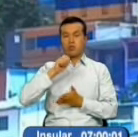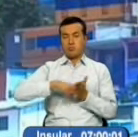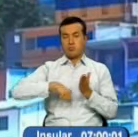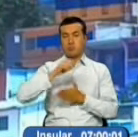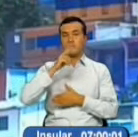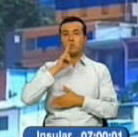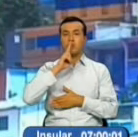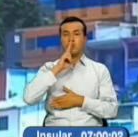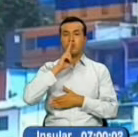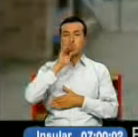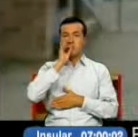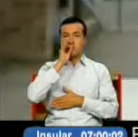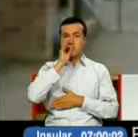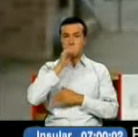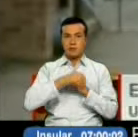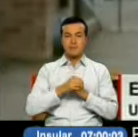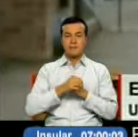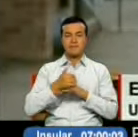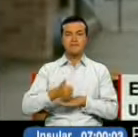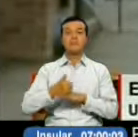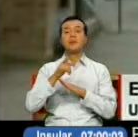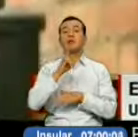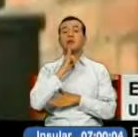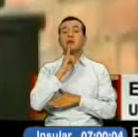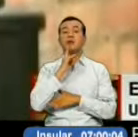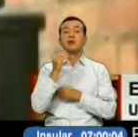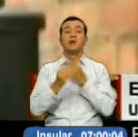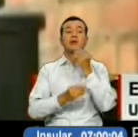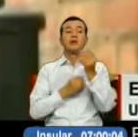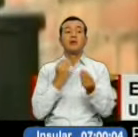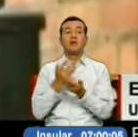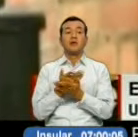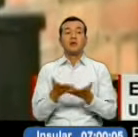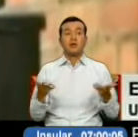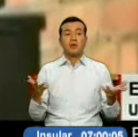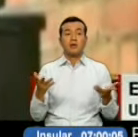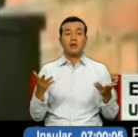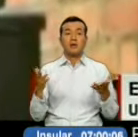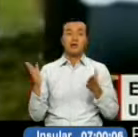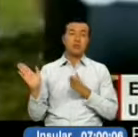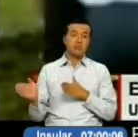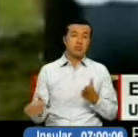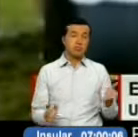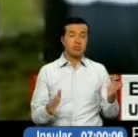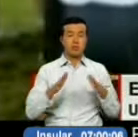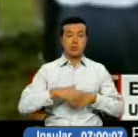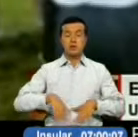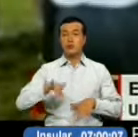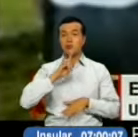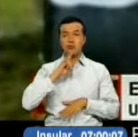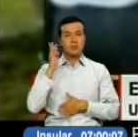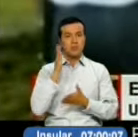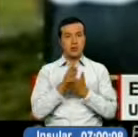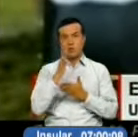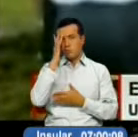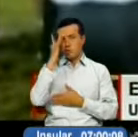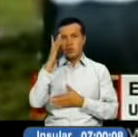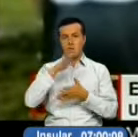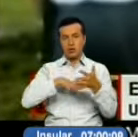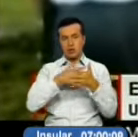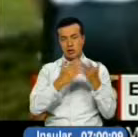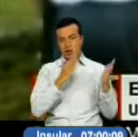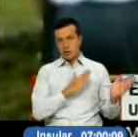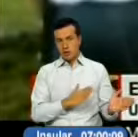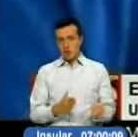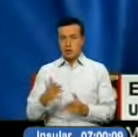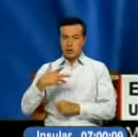el siguiente resumen. Los tribunales de Estados Unidos bloquearon las ejecuciones masivas planeadas en Arkansas. Esto luego de aprobarse un calendario de